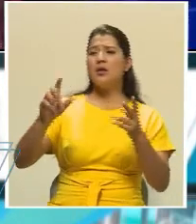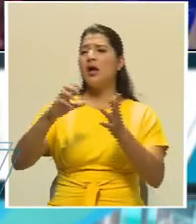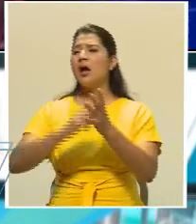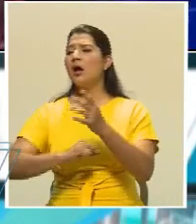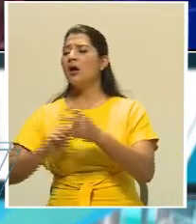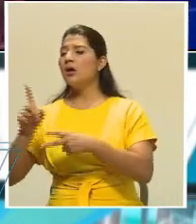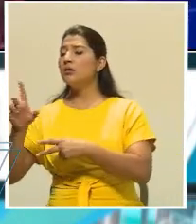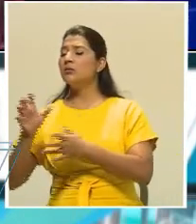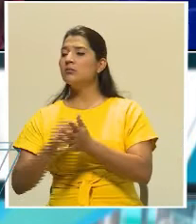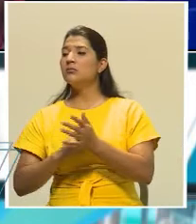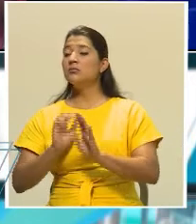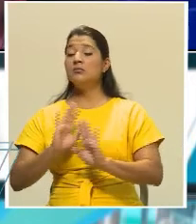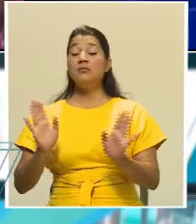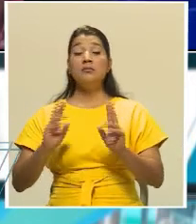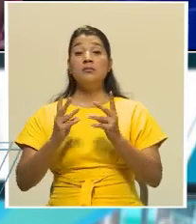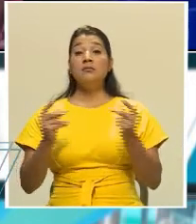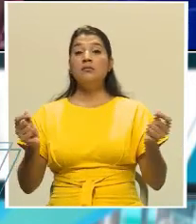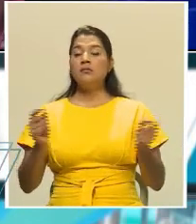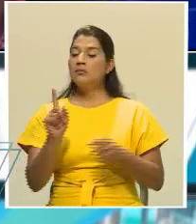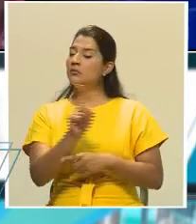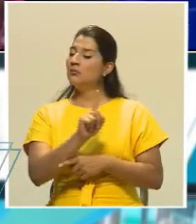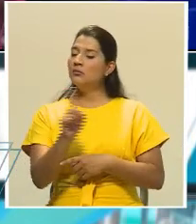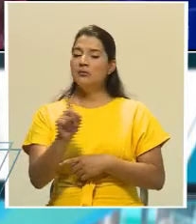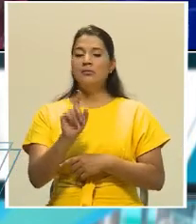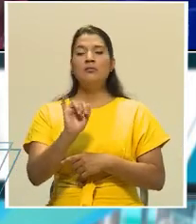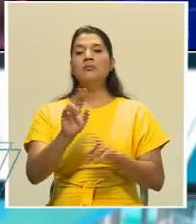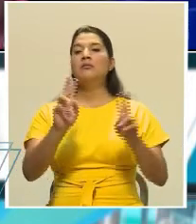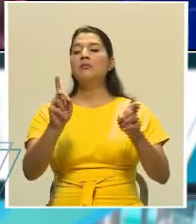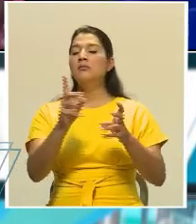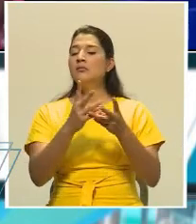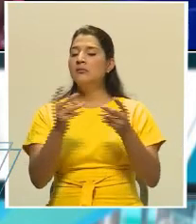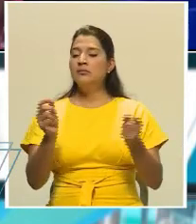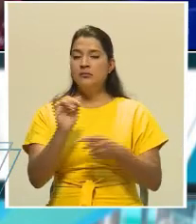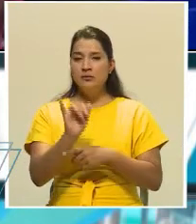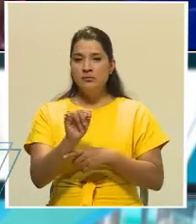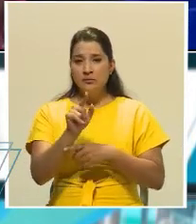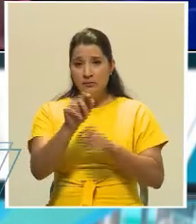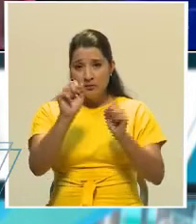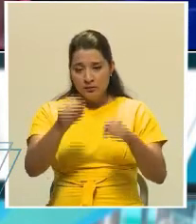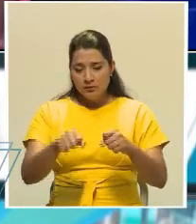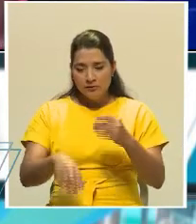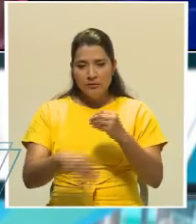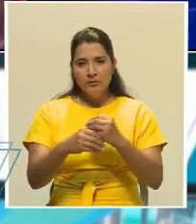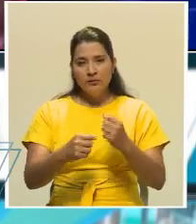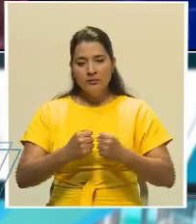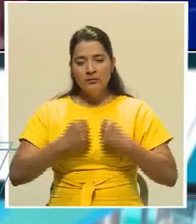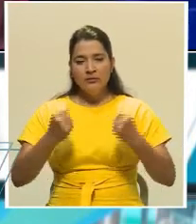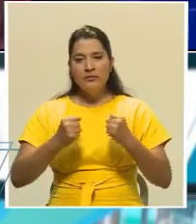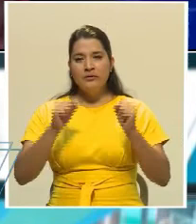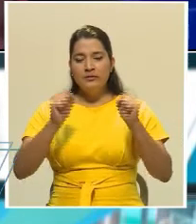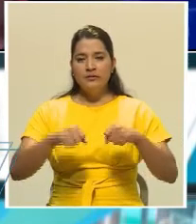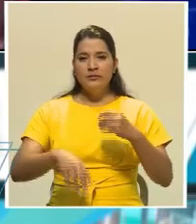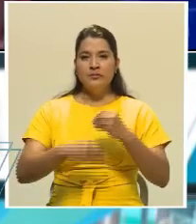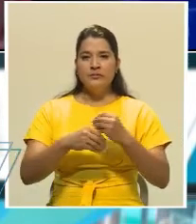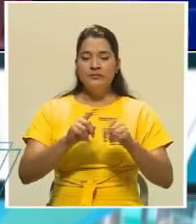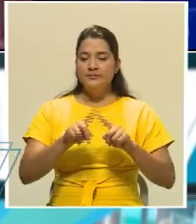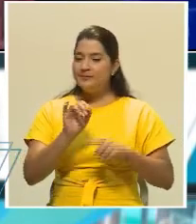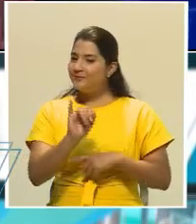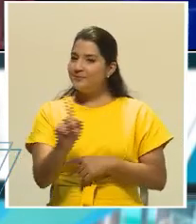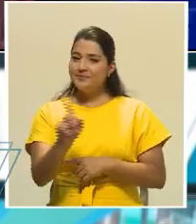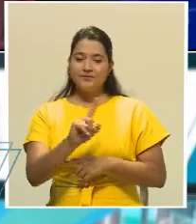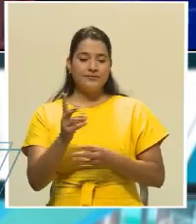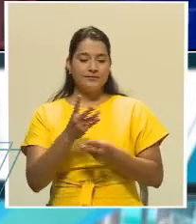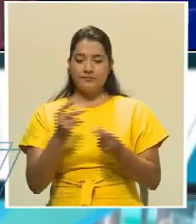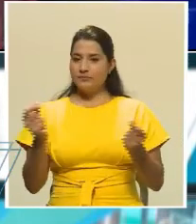otra no. Ese tema no se soluciona de esa manera. Puede agregar valor, puede abonar en positivo, pero no es la solución.